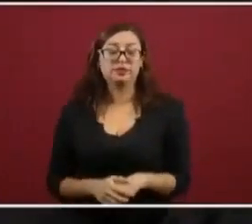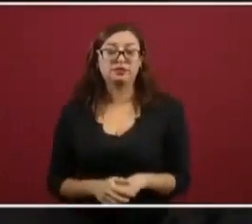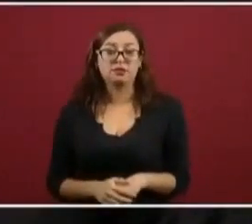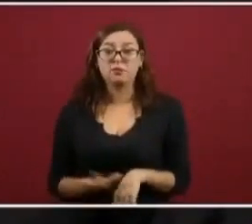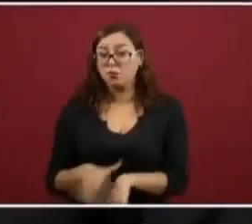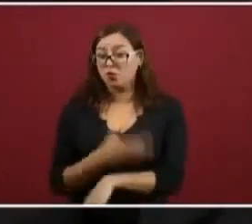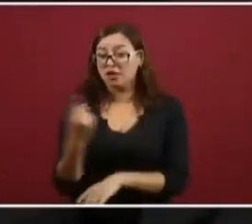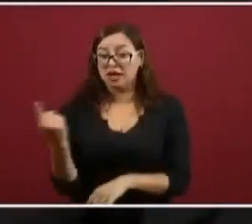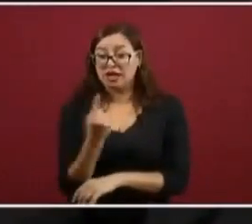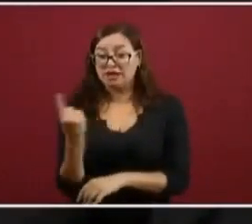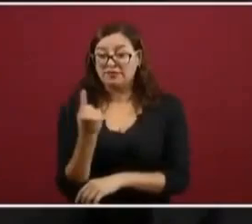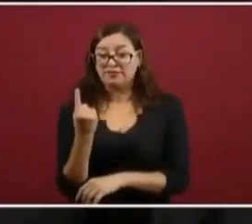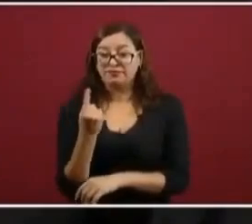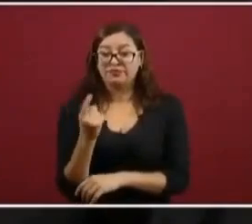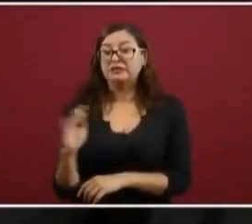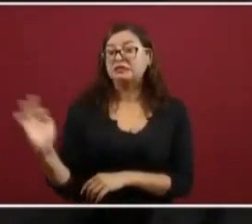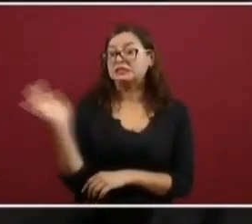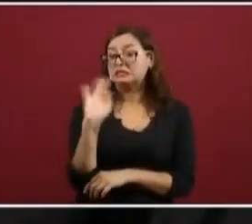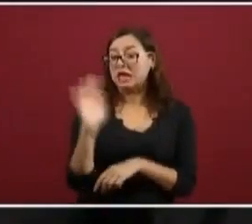caso